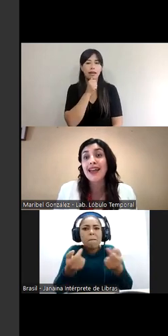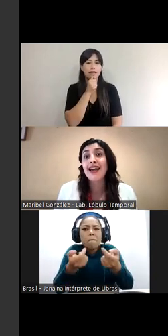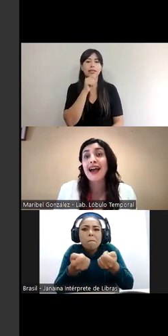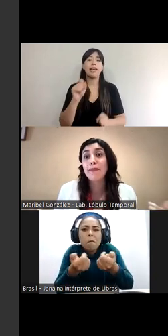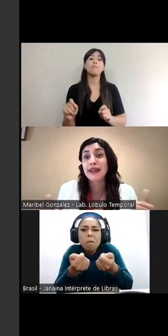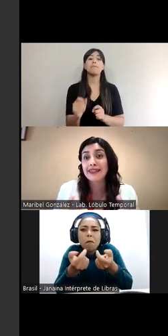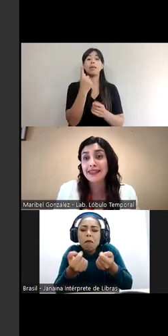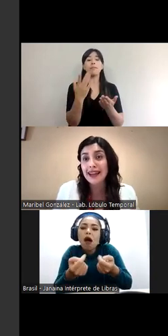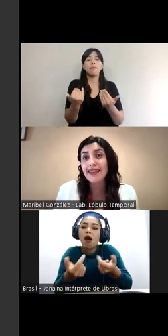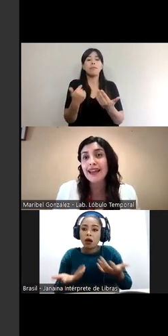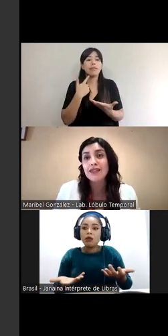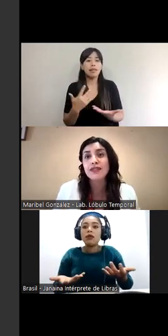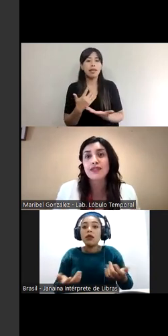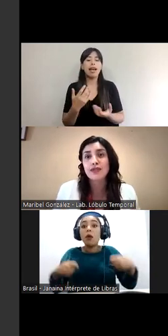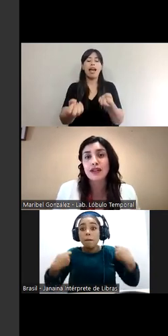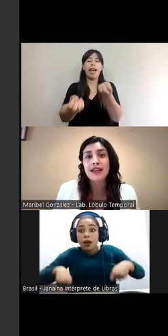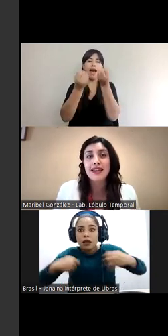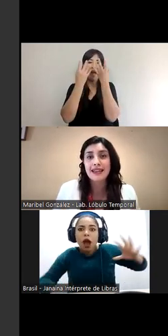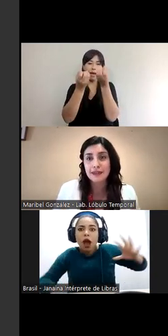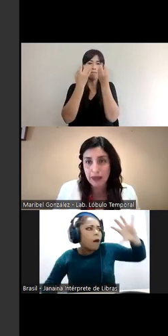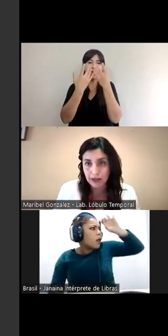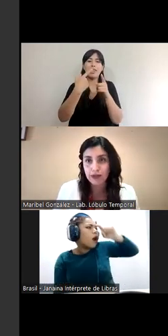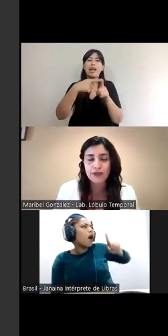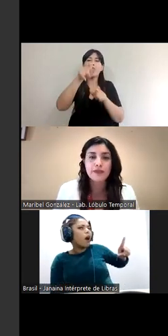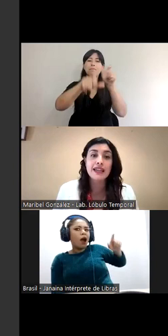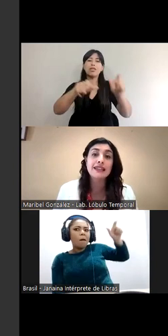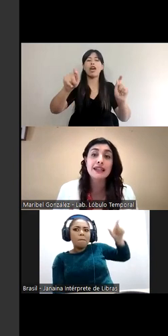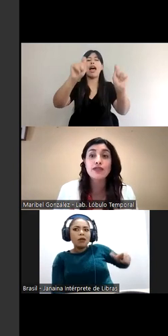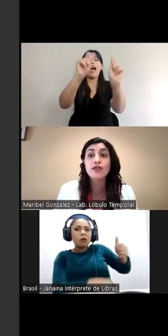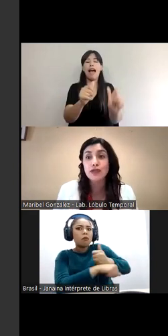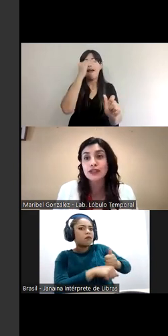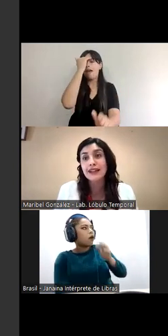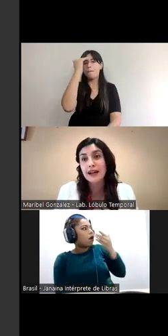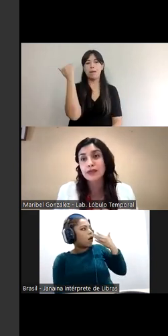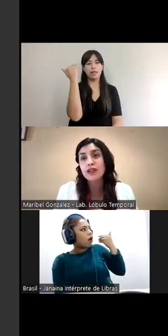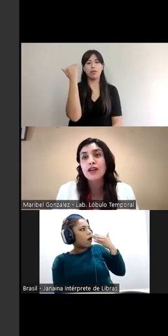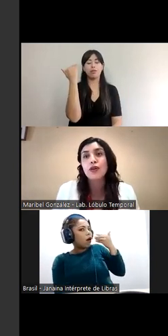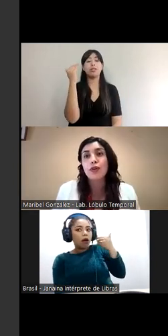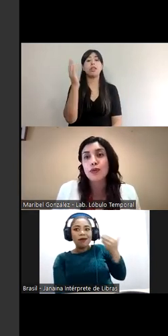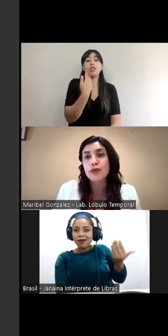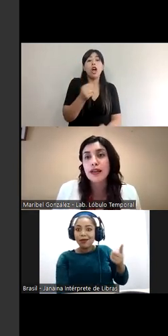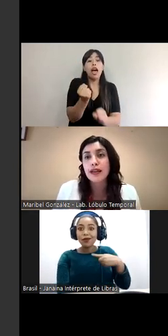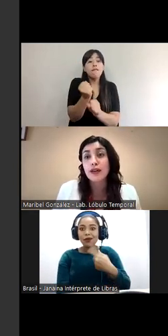nada aprender de aquellos que son expertos. Y en este caso nosotros trabajamos